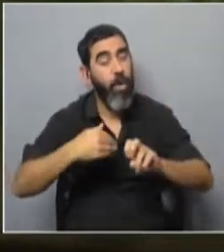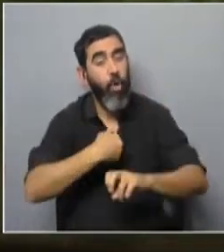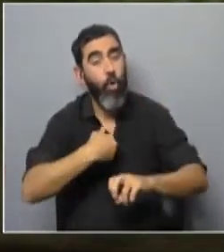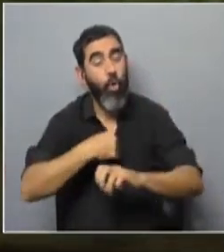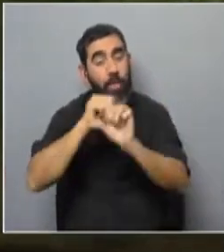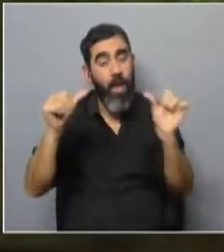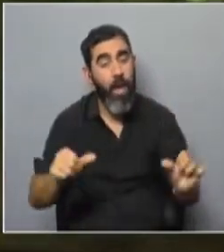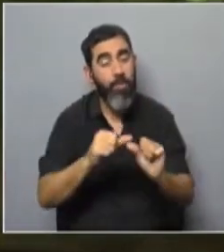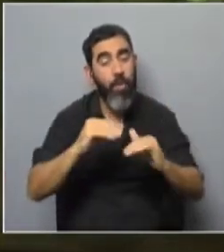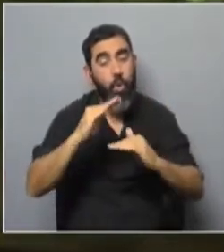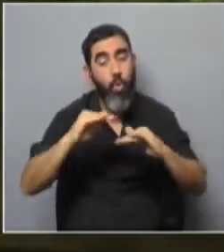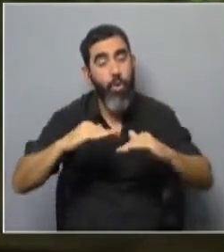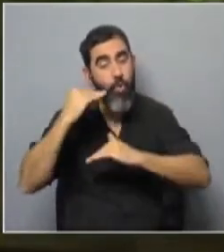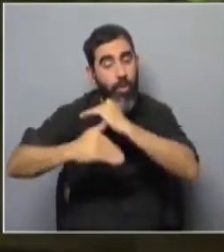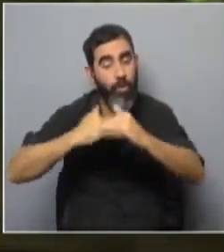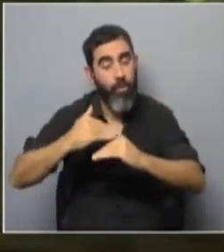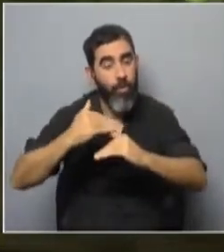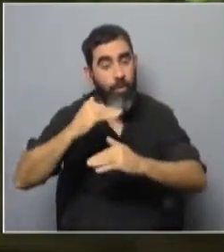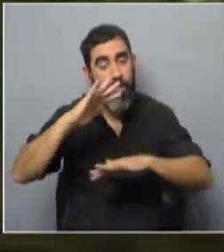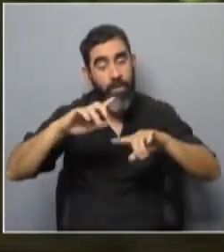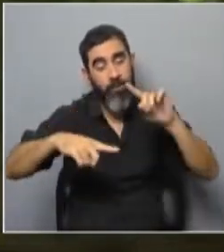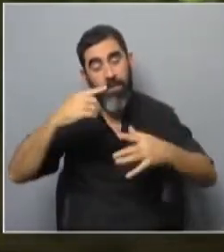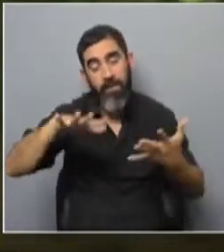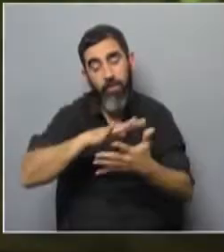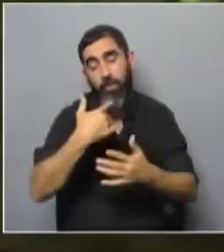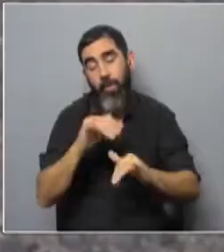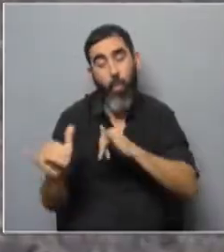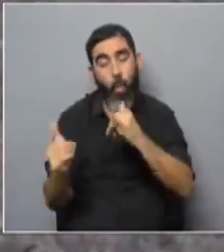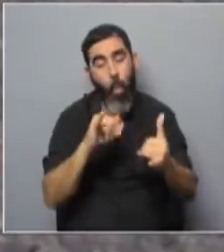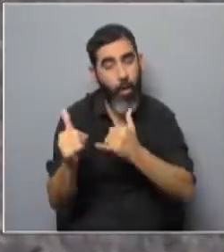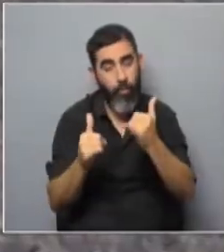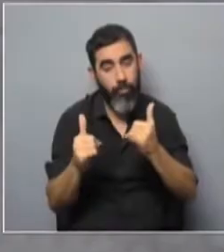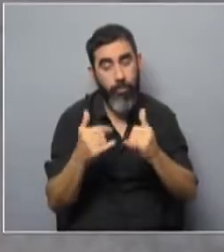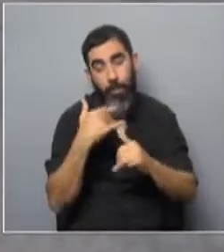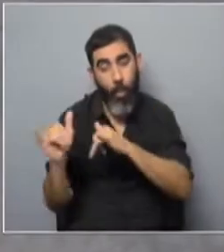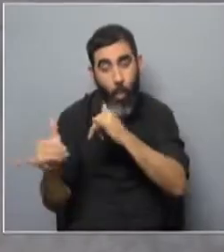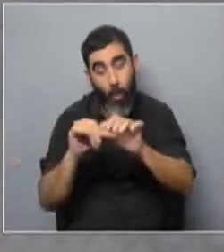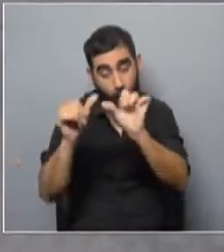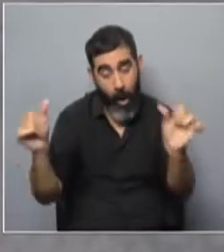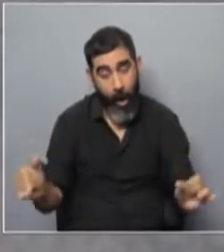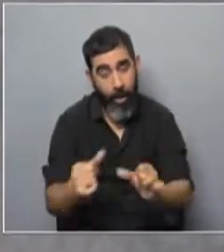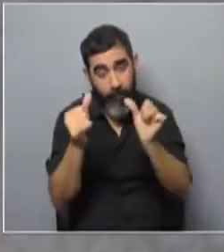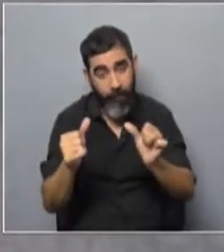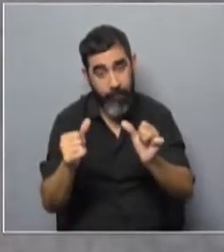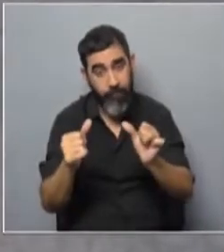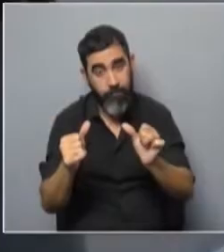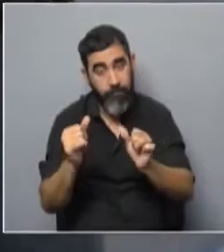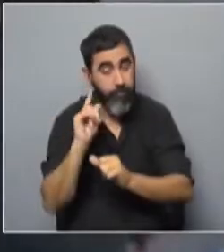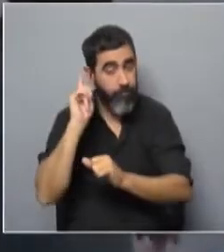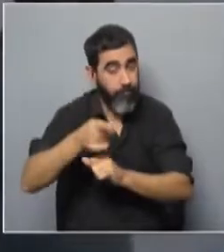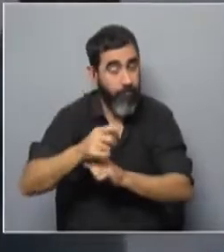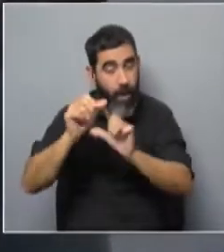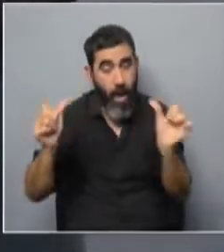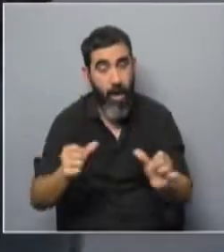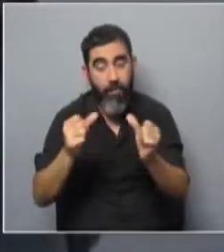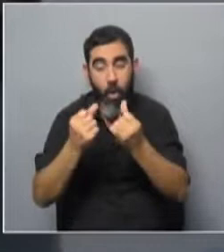que los niños desarrollan en distintos contextos, como por ejemplo el juego, ¿sí? El juego es una actividad que de hecho está definido como la actividad